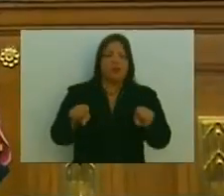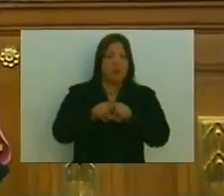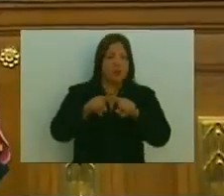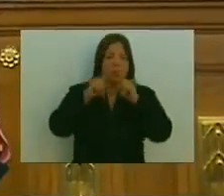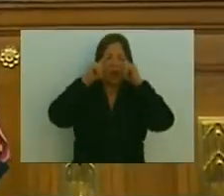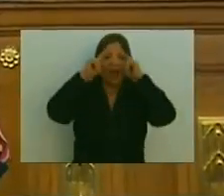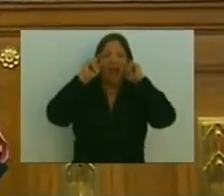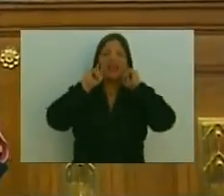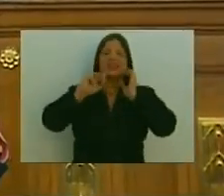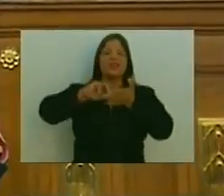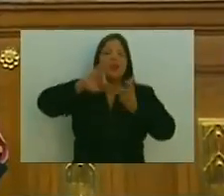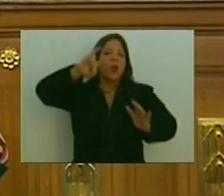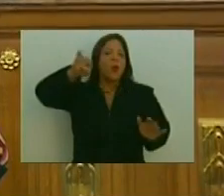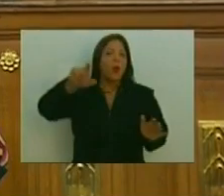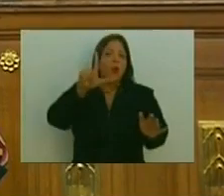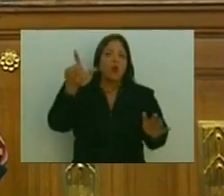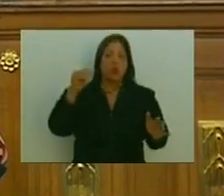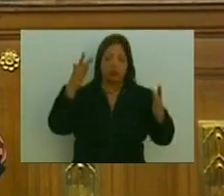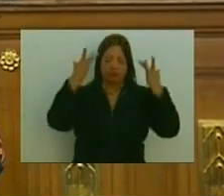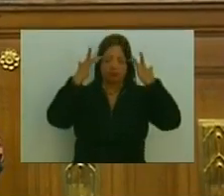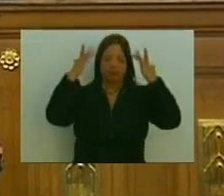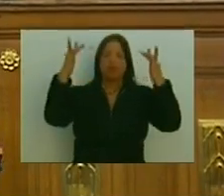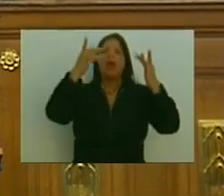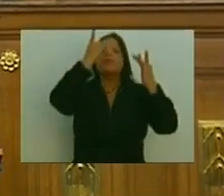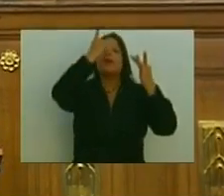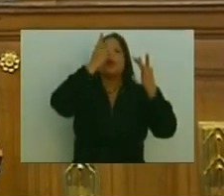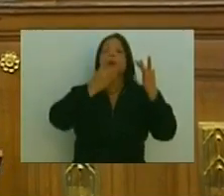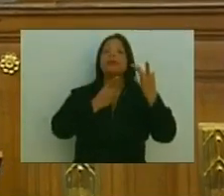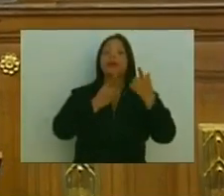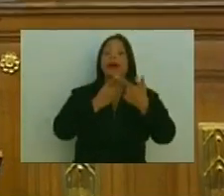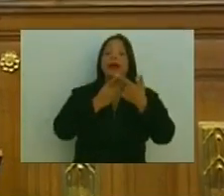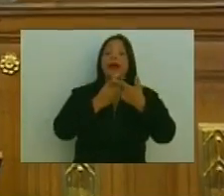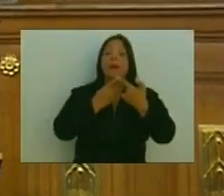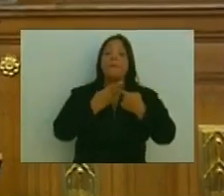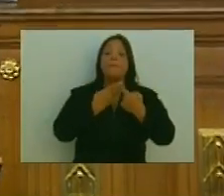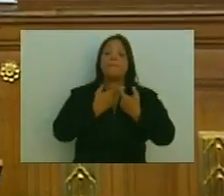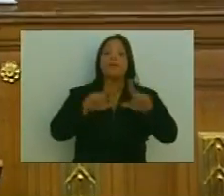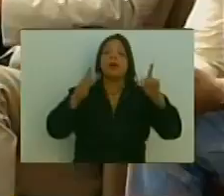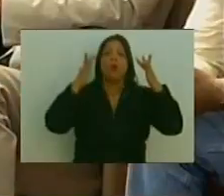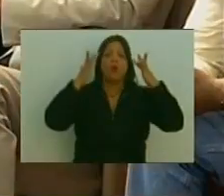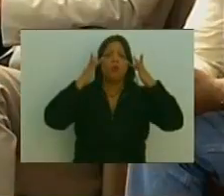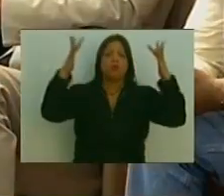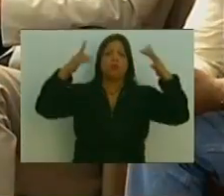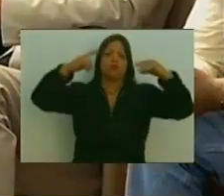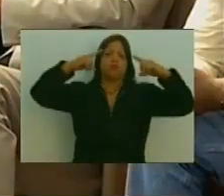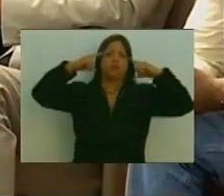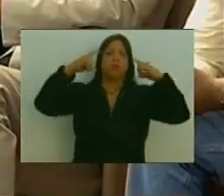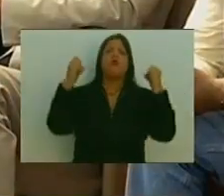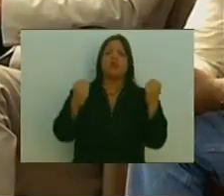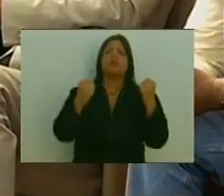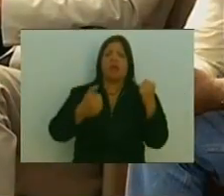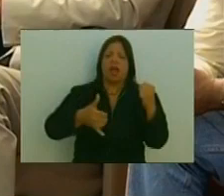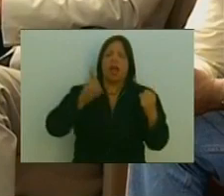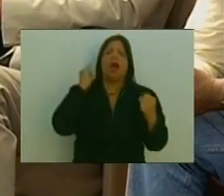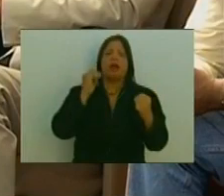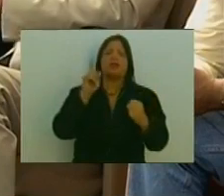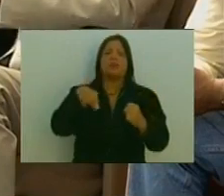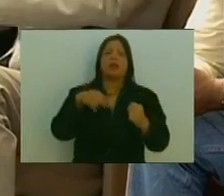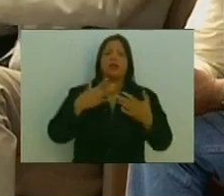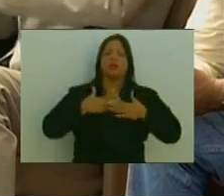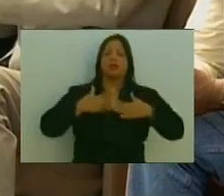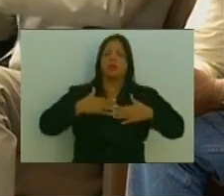Julia, no tenemos discapacidad, pero hemos tenido miles de capacidades. Quiero decirles, en mi